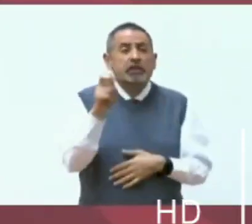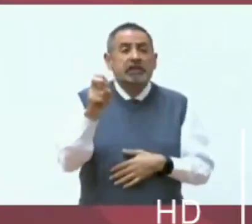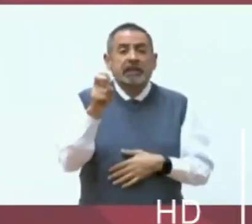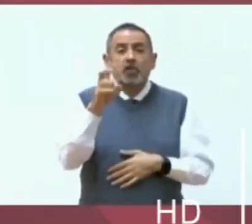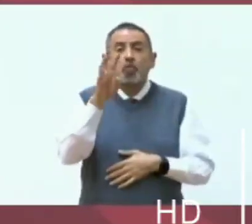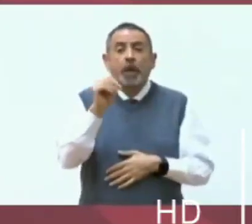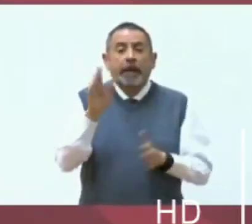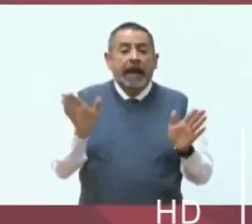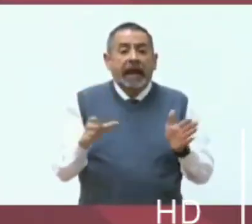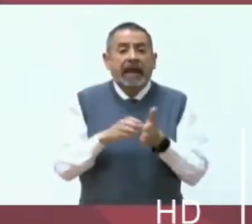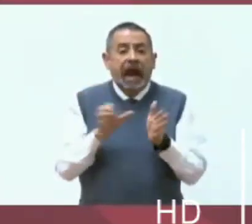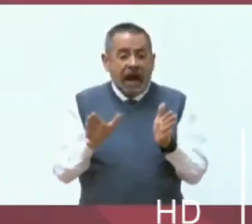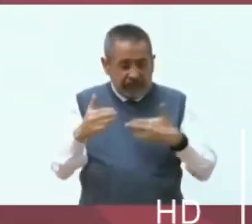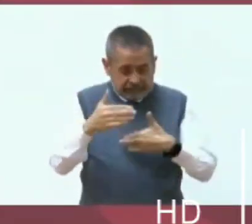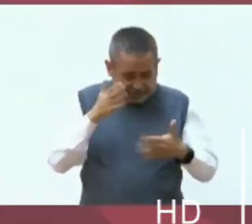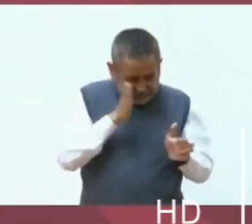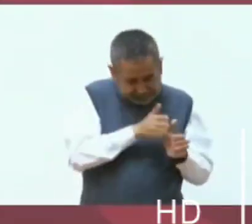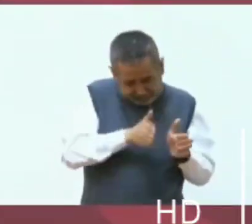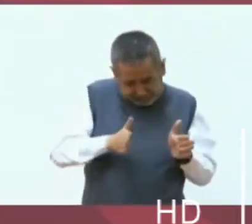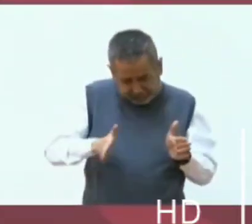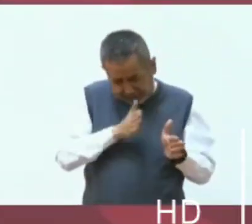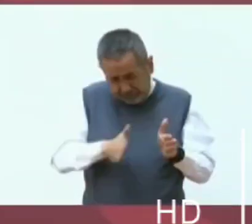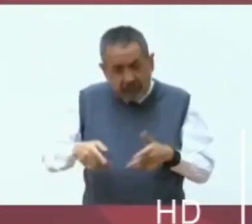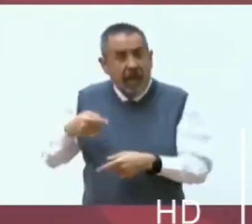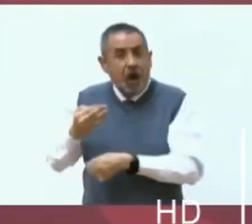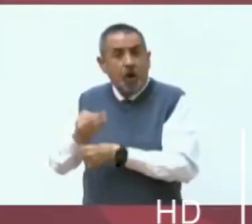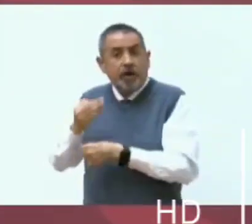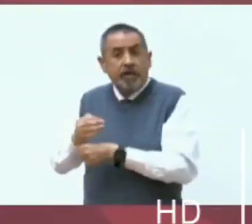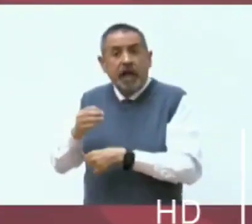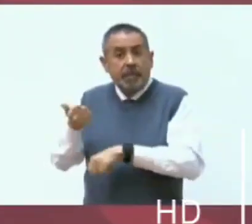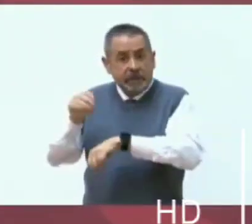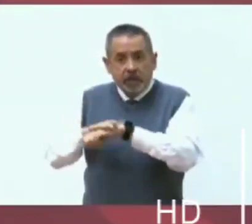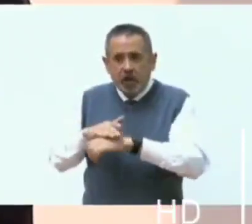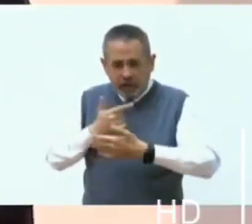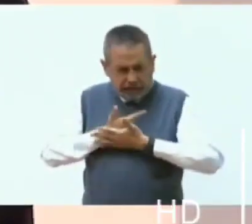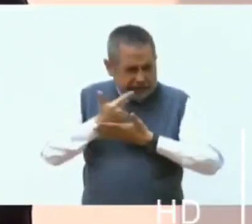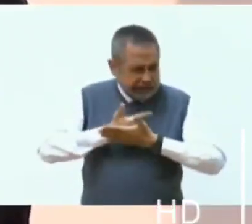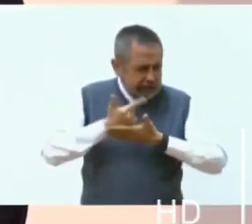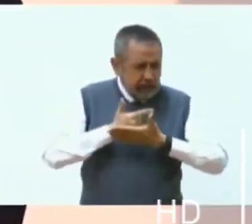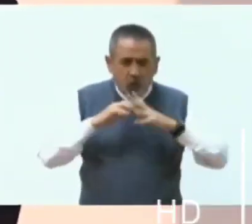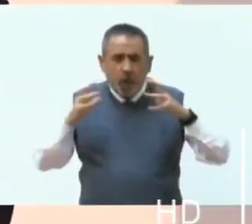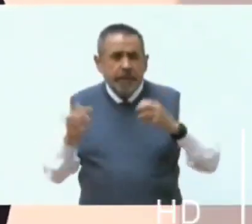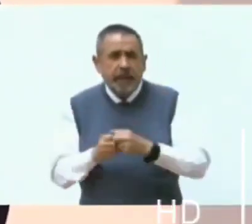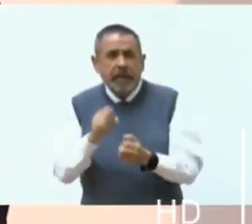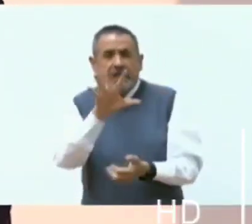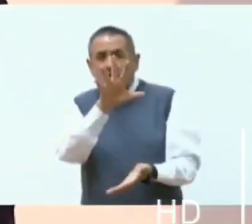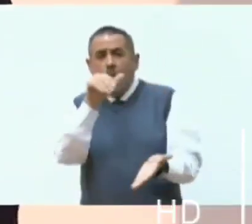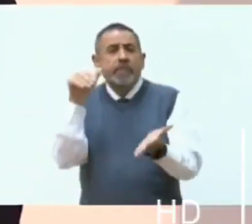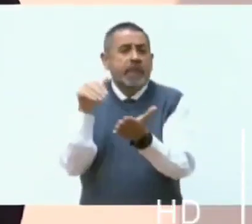306.209 cajas y en esta administración hemos creado un inventario topográfico de